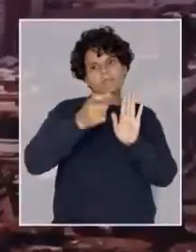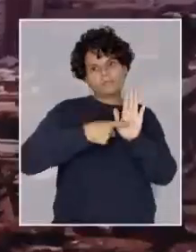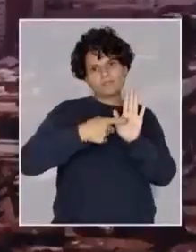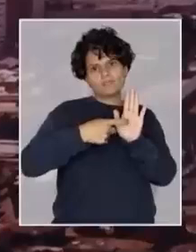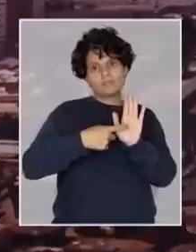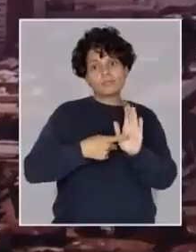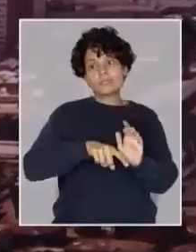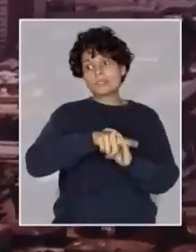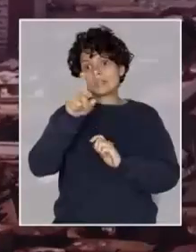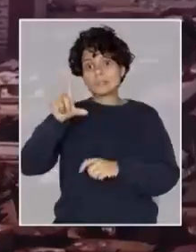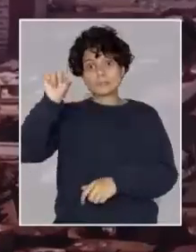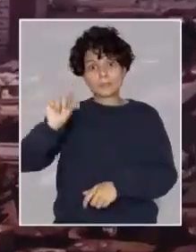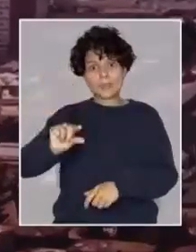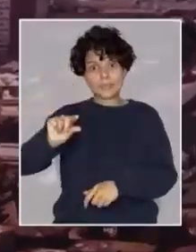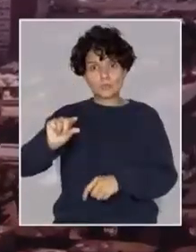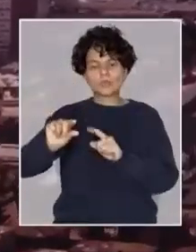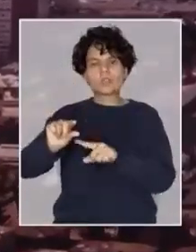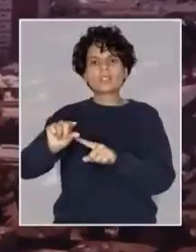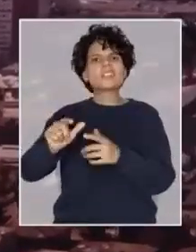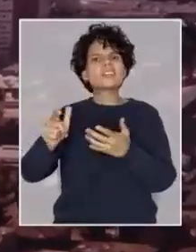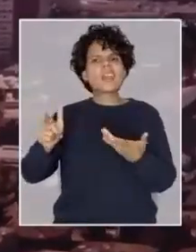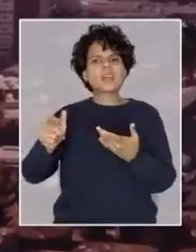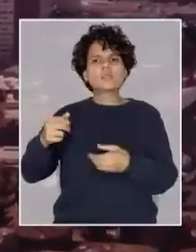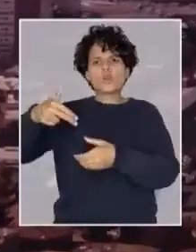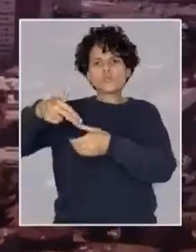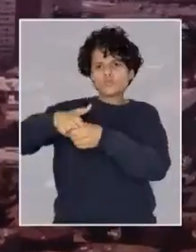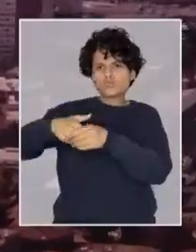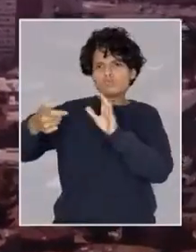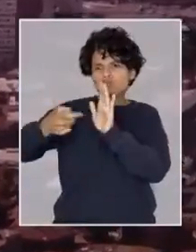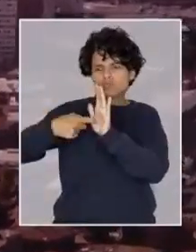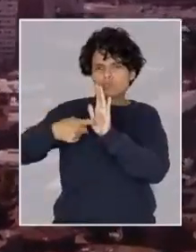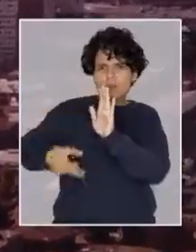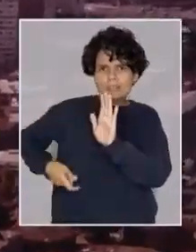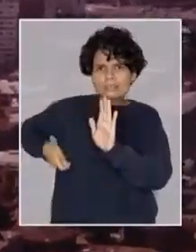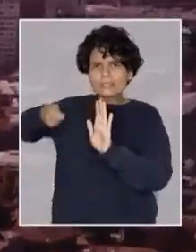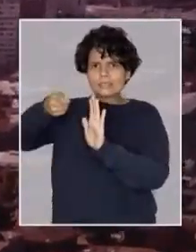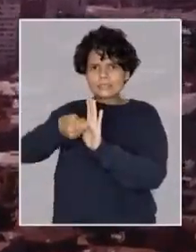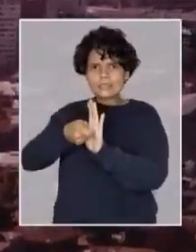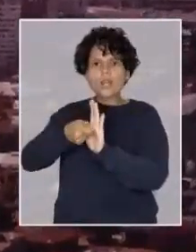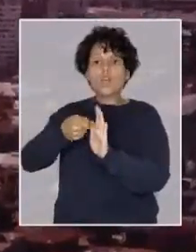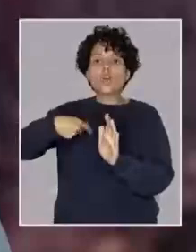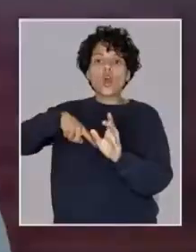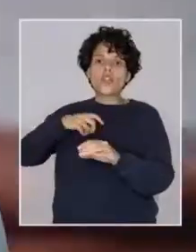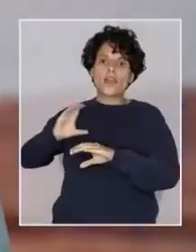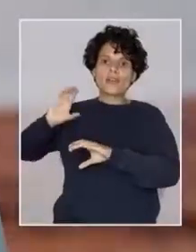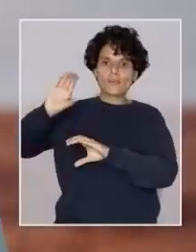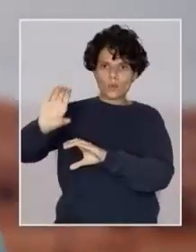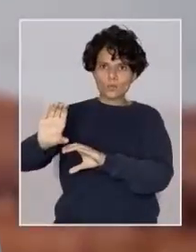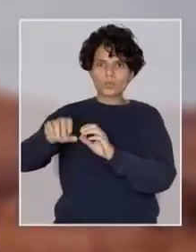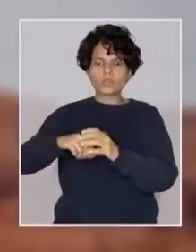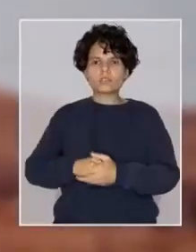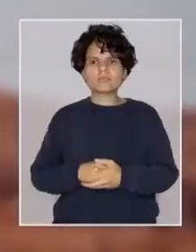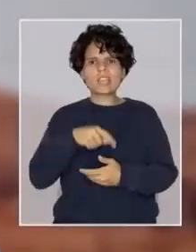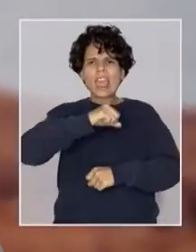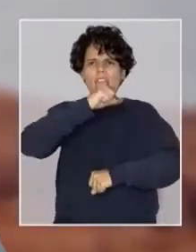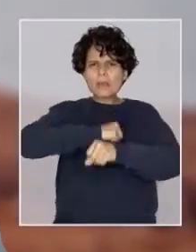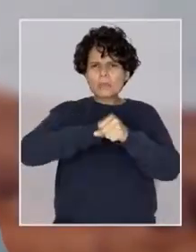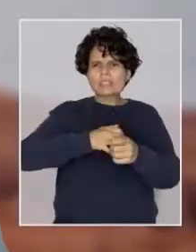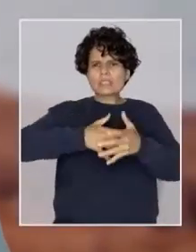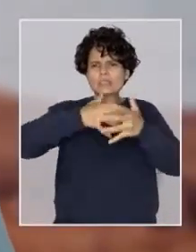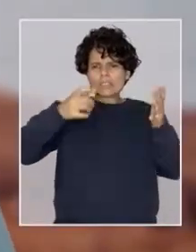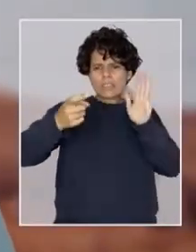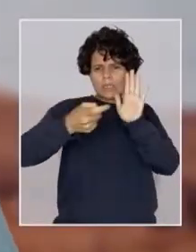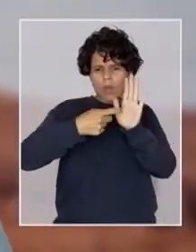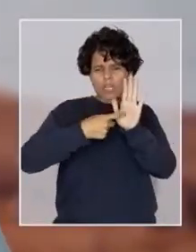Y para quienes, en cambio, tienen menos, tendremos un sistema de devolución del impuesto específico al combustible. Es que no es justo que las grandes